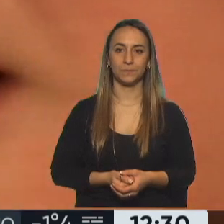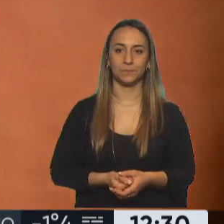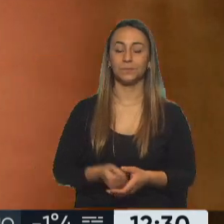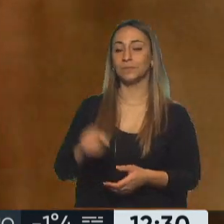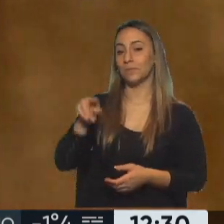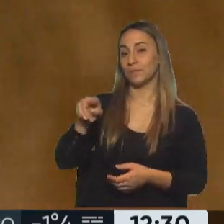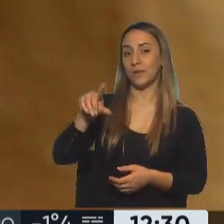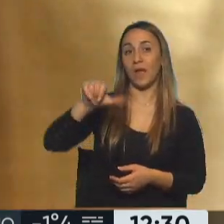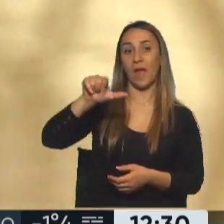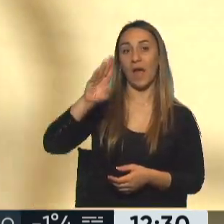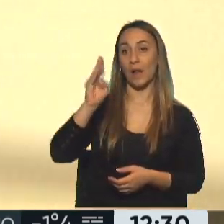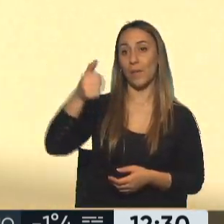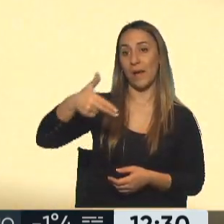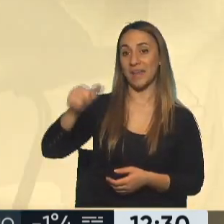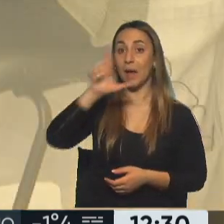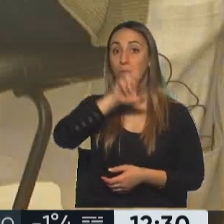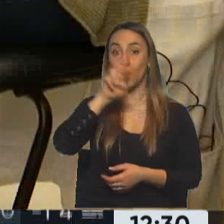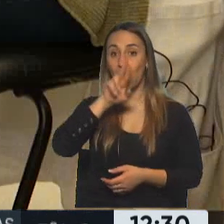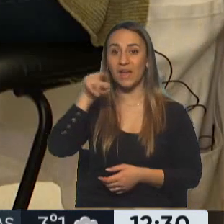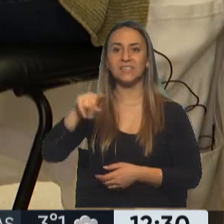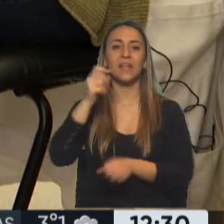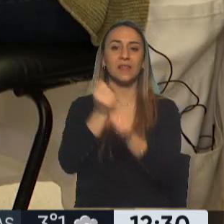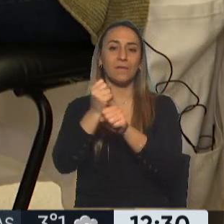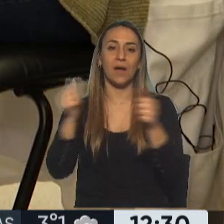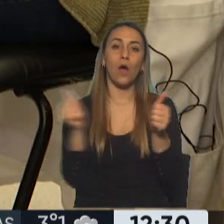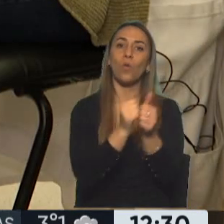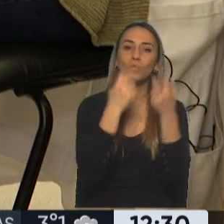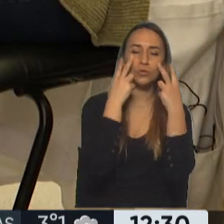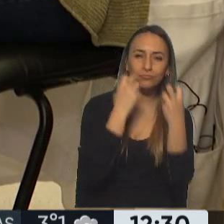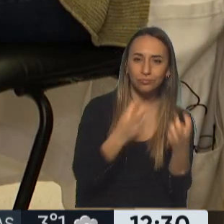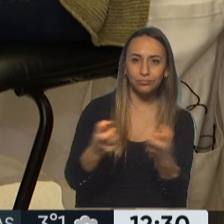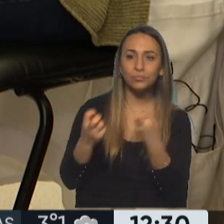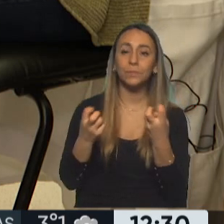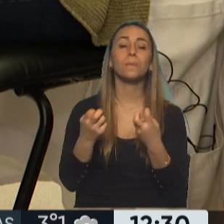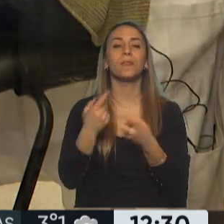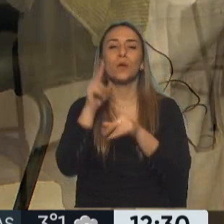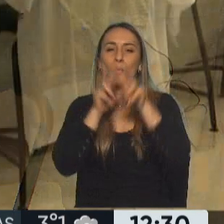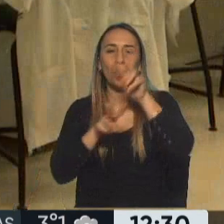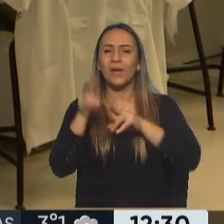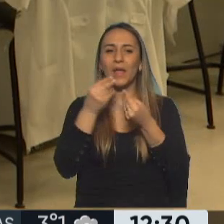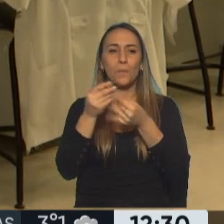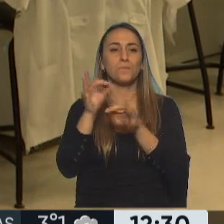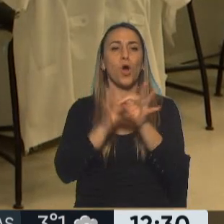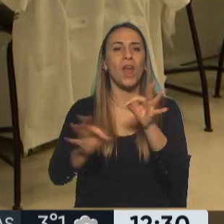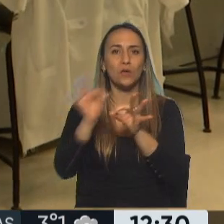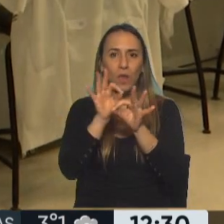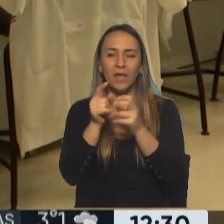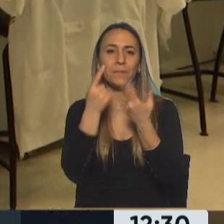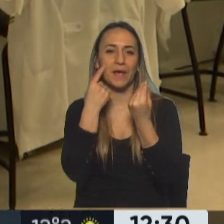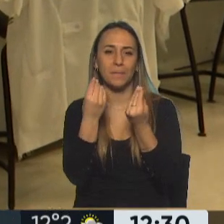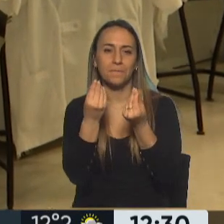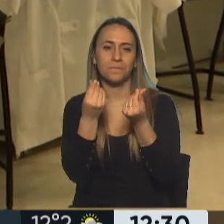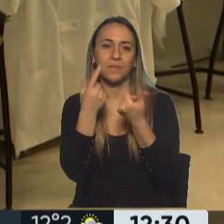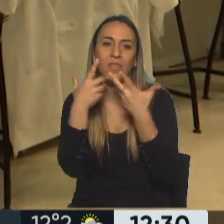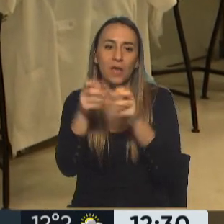Albana Gatelli es investigadora adjunta. Se dedica a buscar diferentes blancos moleculares que ayudan a generar nuevas drogas para atacar